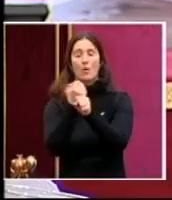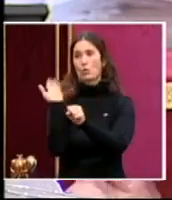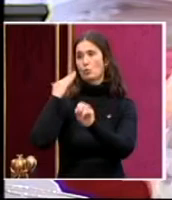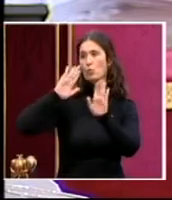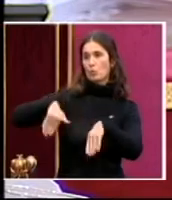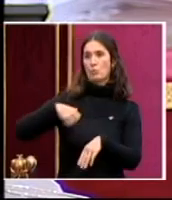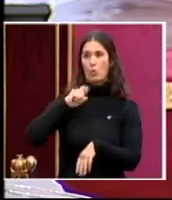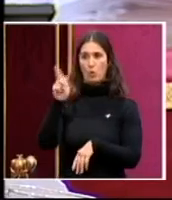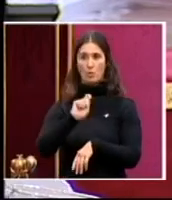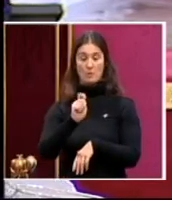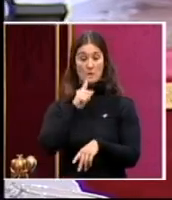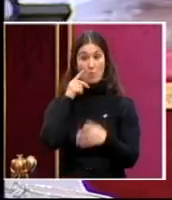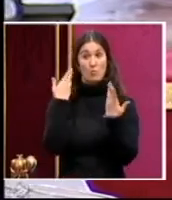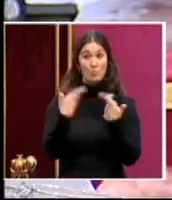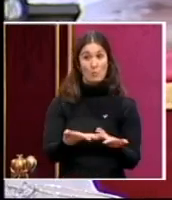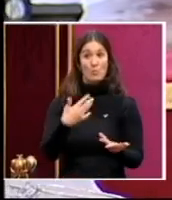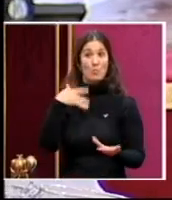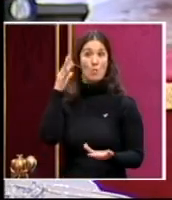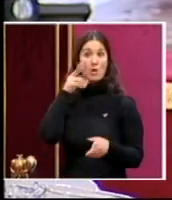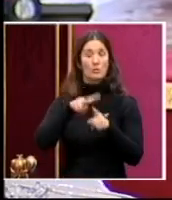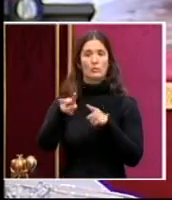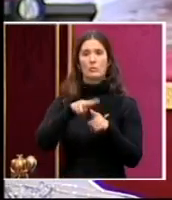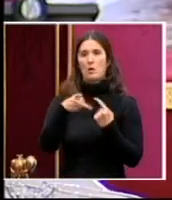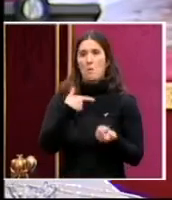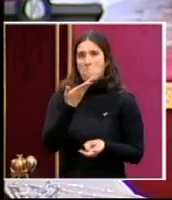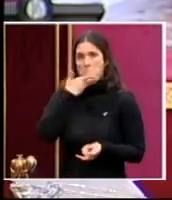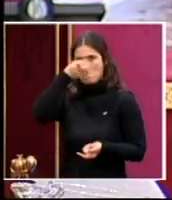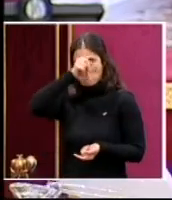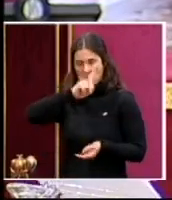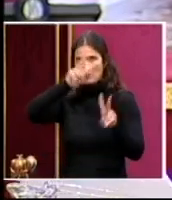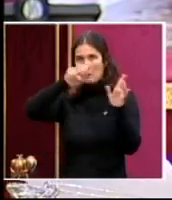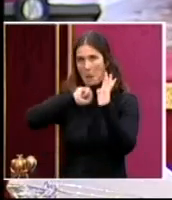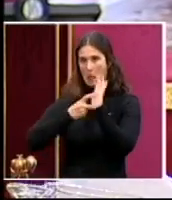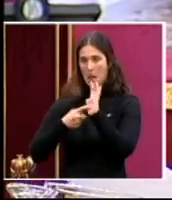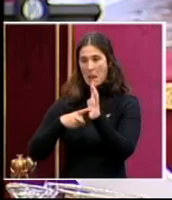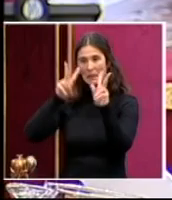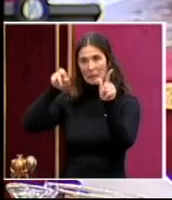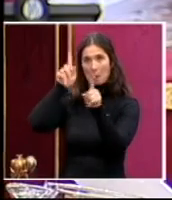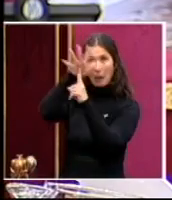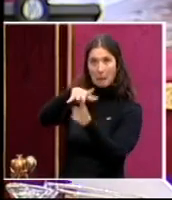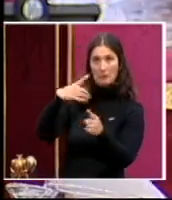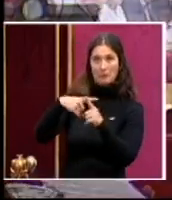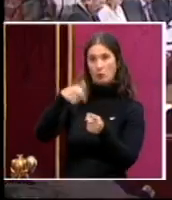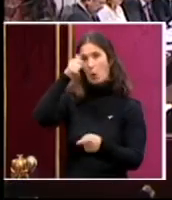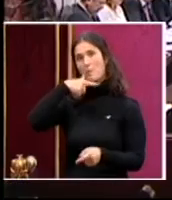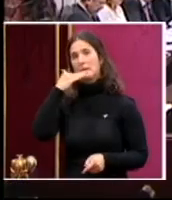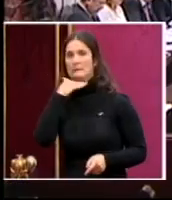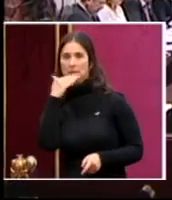12 meses. Las mujeres gitanas mostraron un menor conocimiento de la legislación contra la discriminación que los hombres